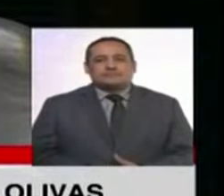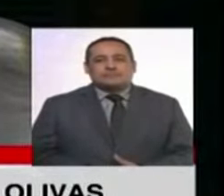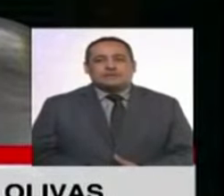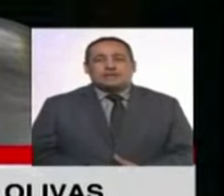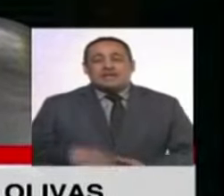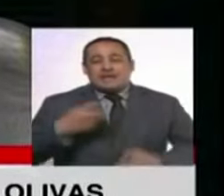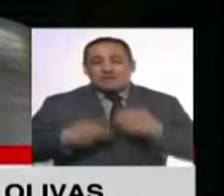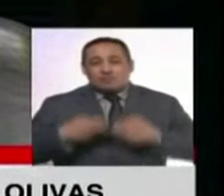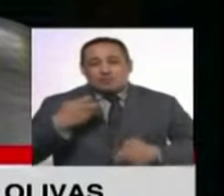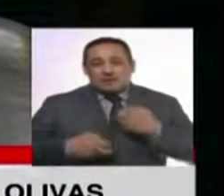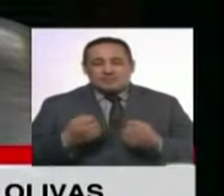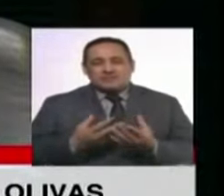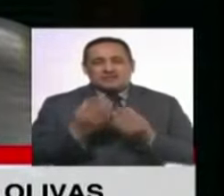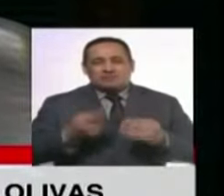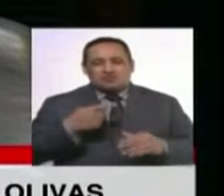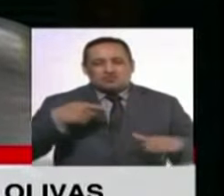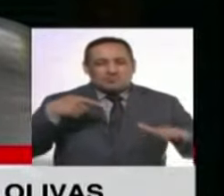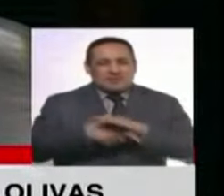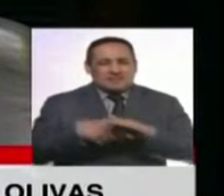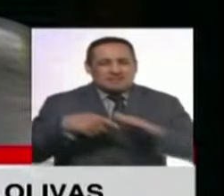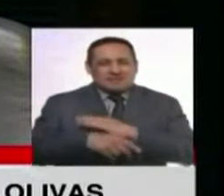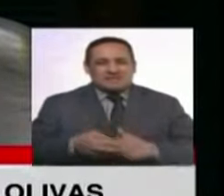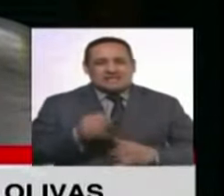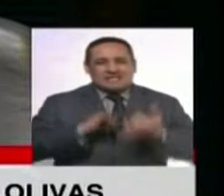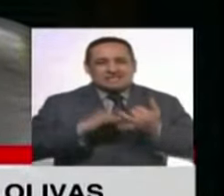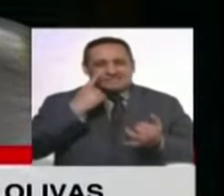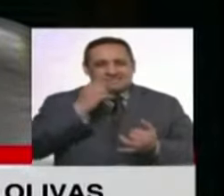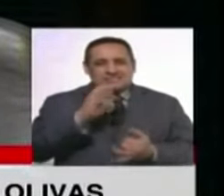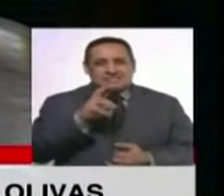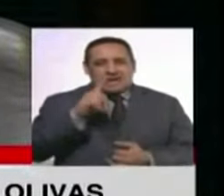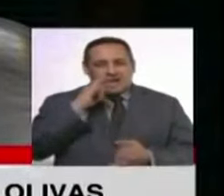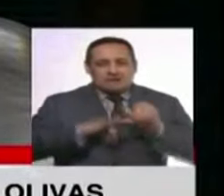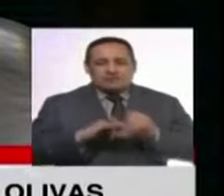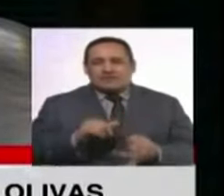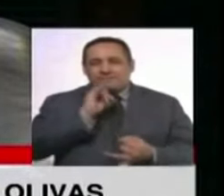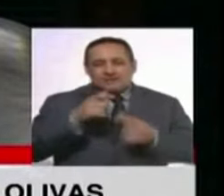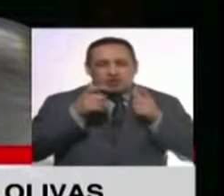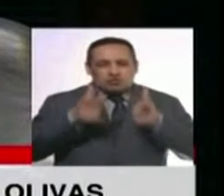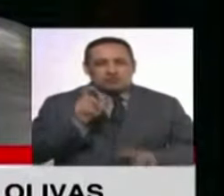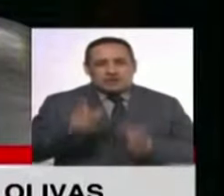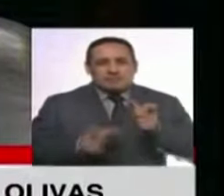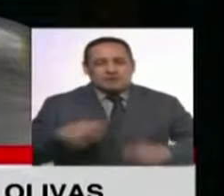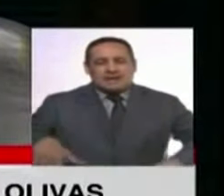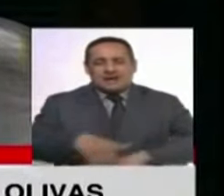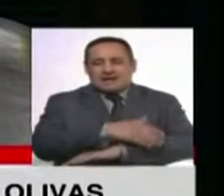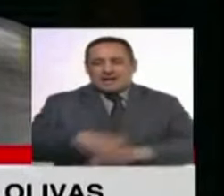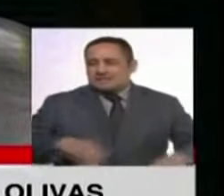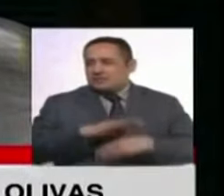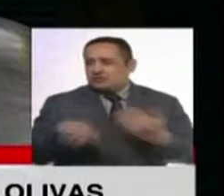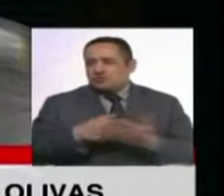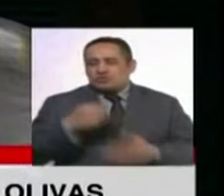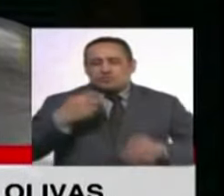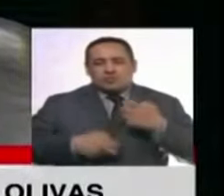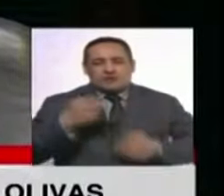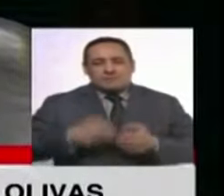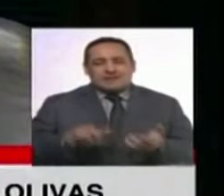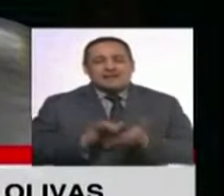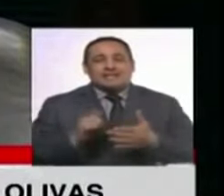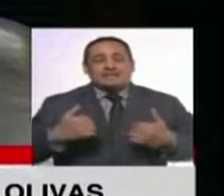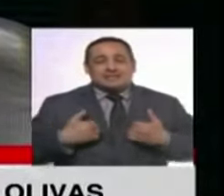El problema del sicariato el problema de la inseguridad ciudadana y todos los problemas que